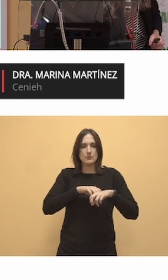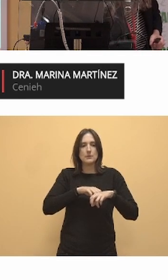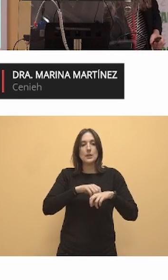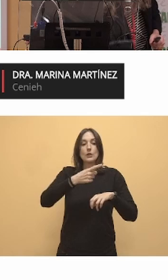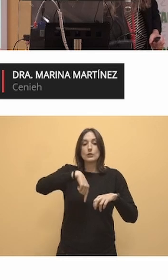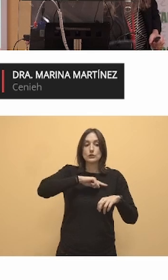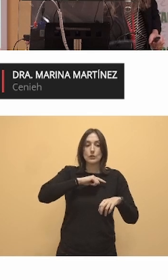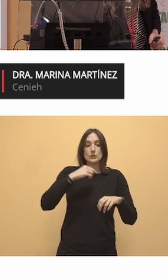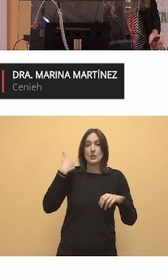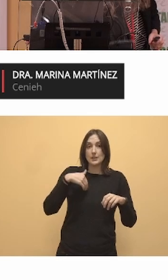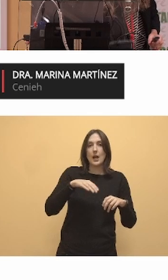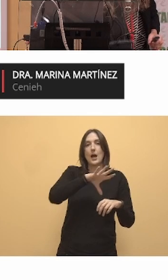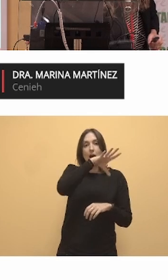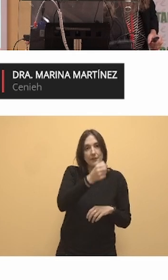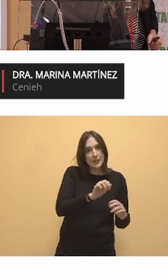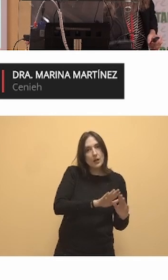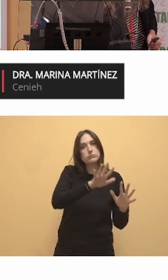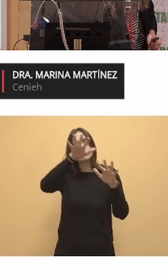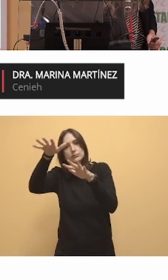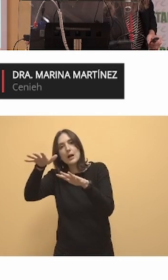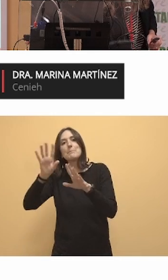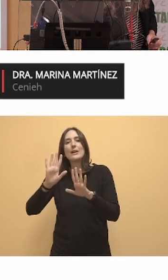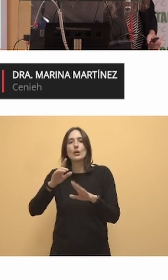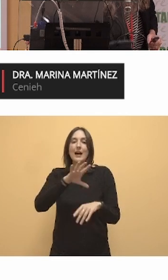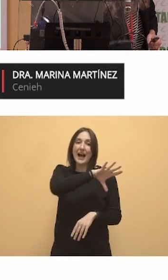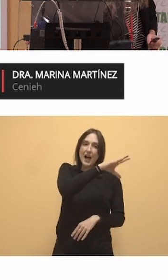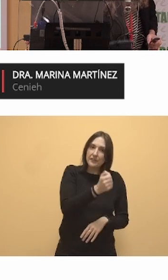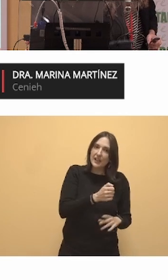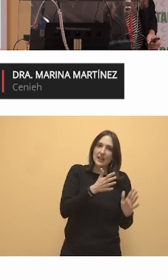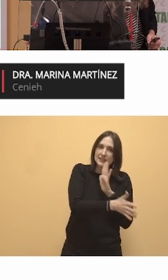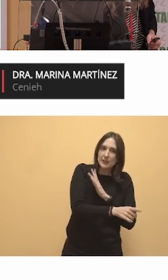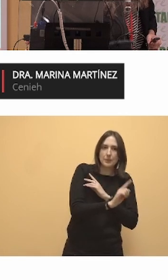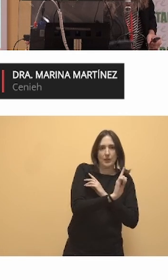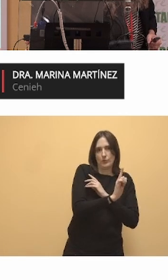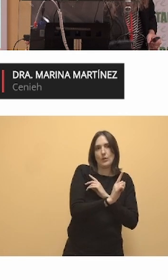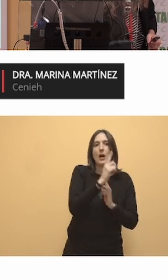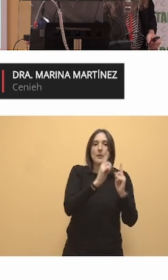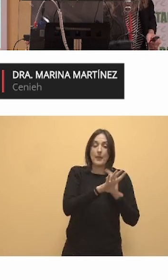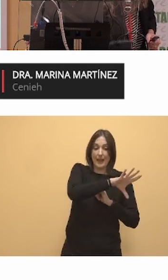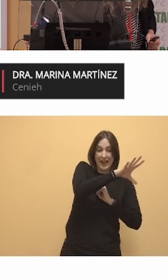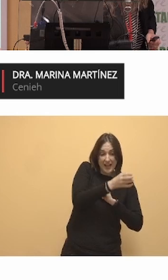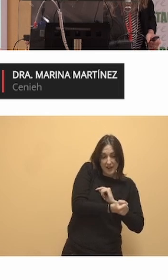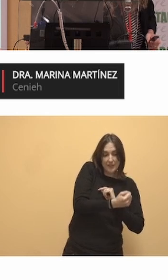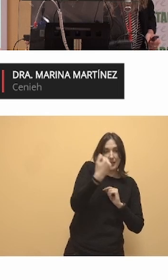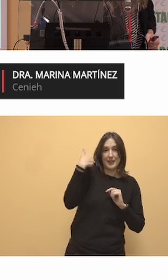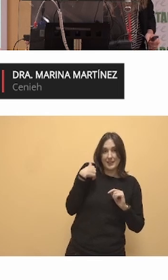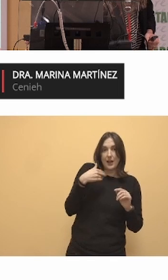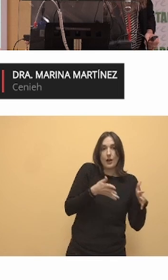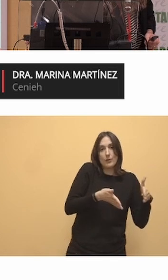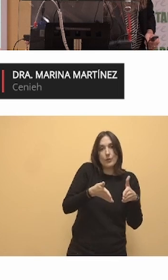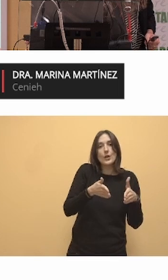Hemos salido, como digo, del continente africano, pero no siempre hemos tenido que salir de ahí. Una vez salimos del continente por la península del Sinaí,